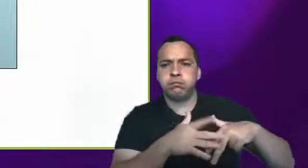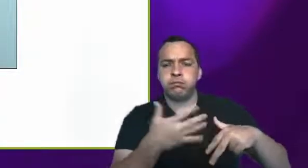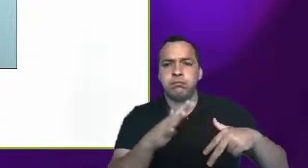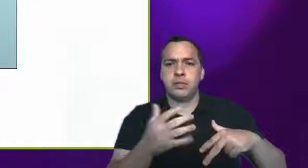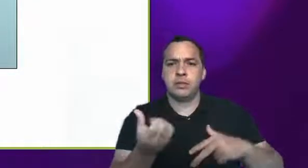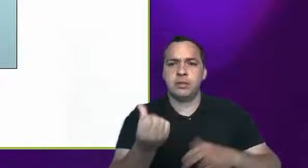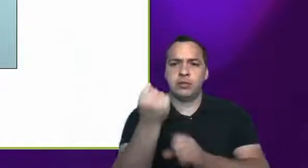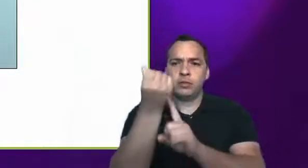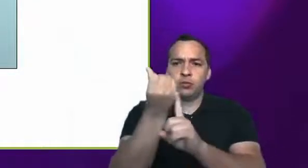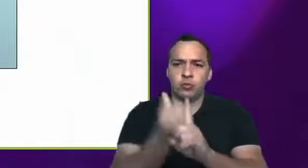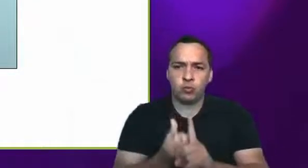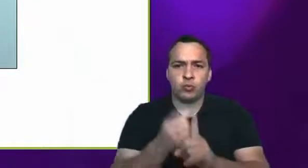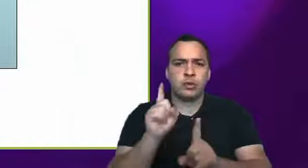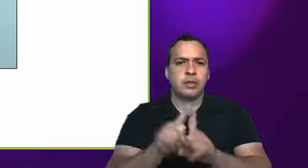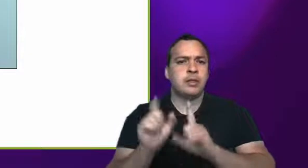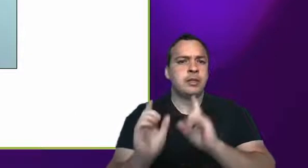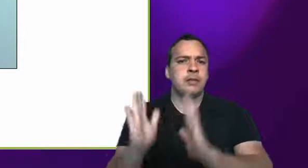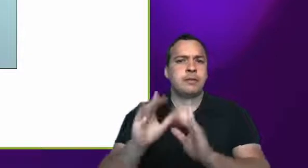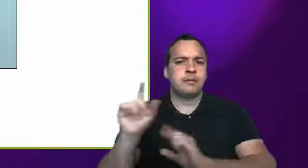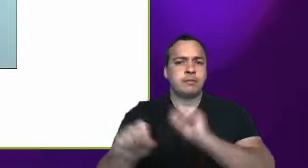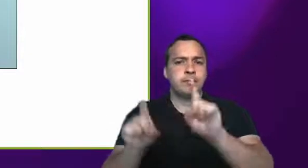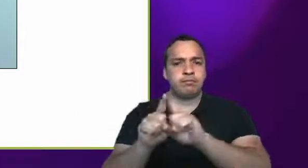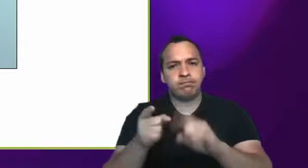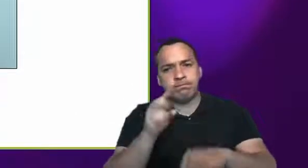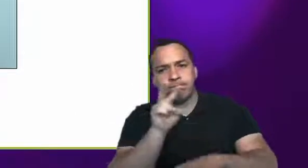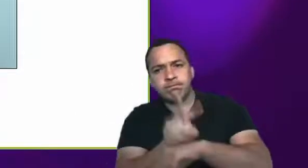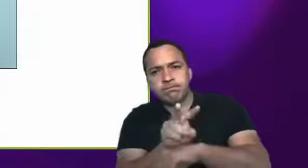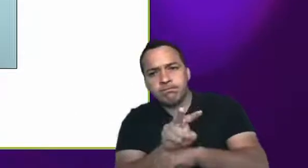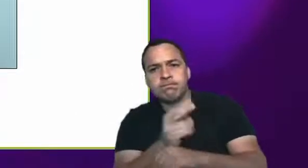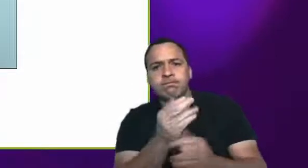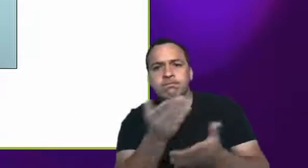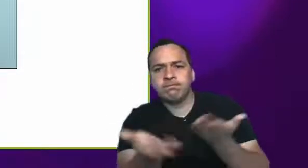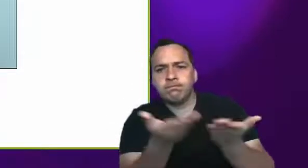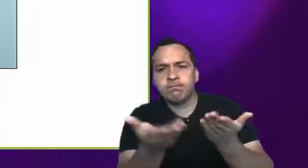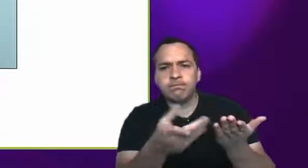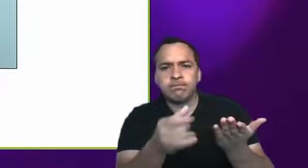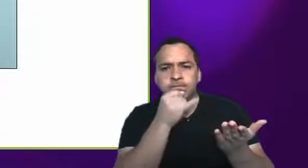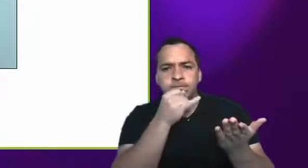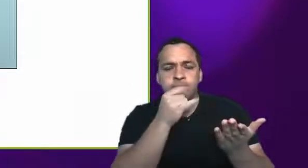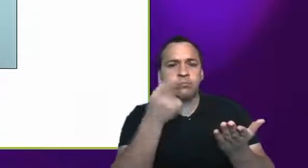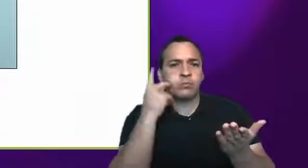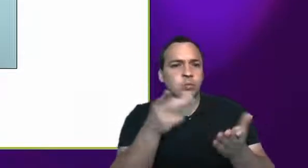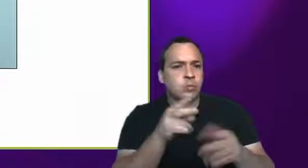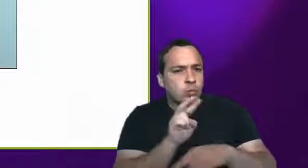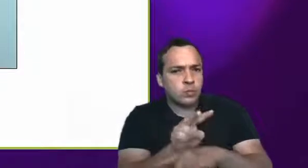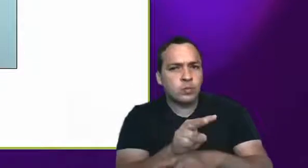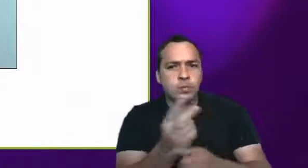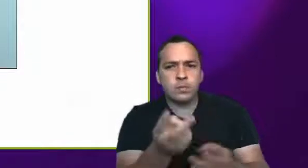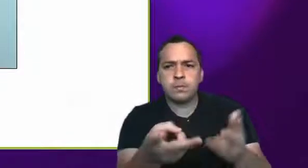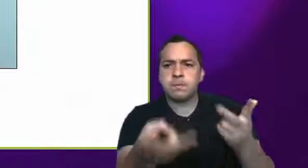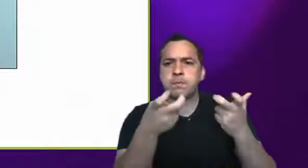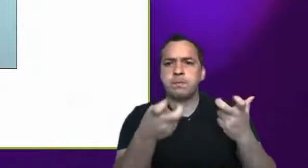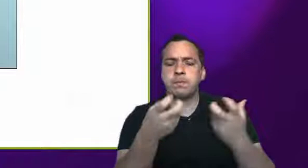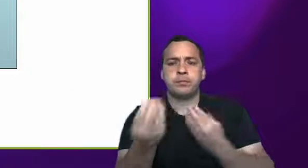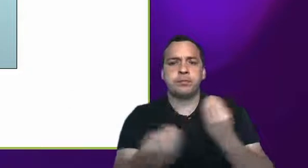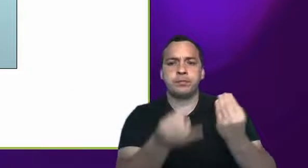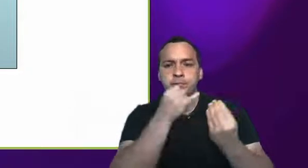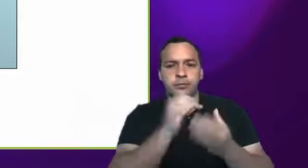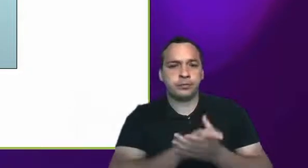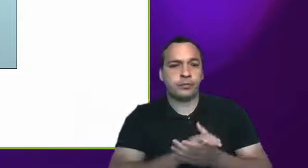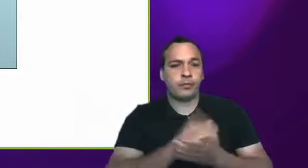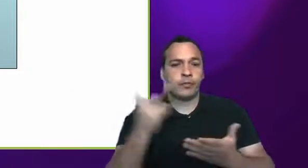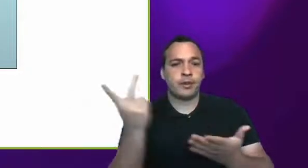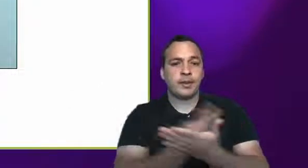en un momento, digamos, de observación en lista, para observar y ver qué es lo que pasa desde el punto de